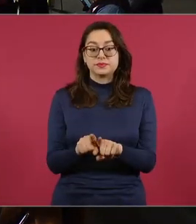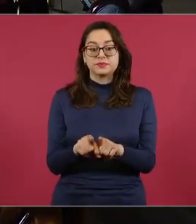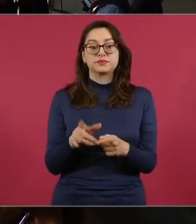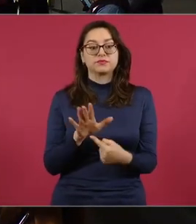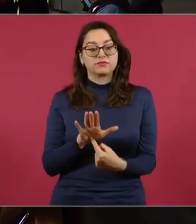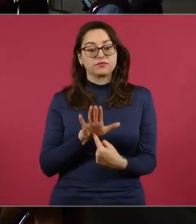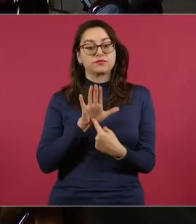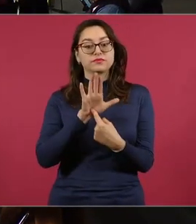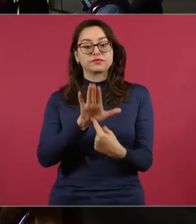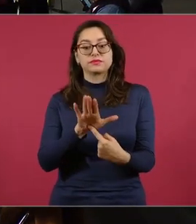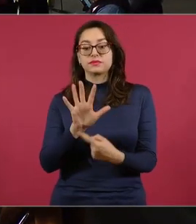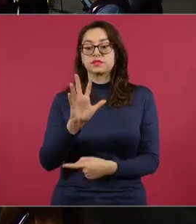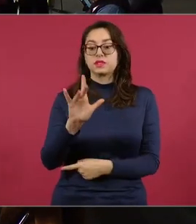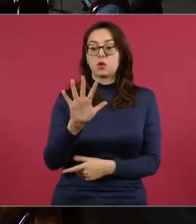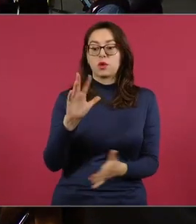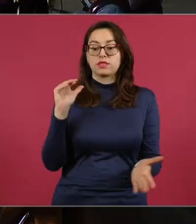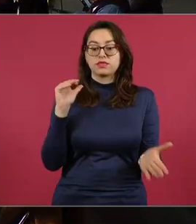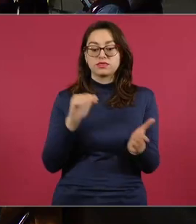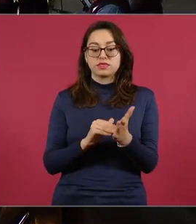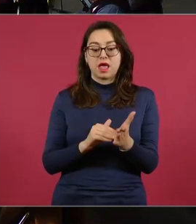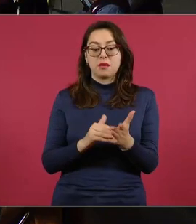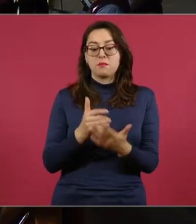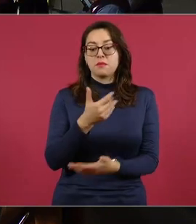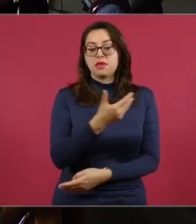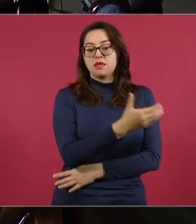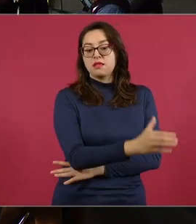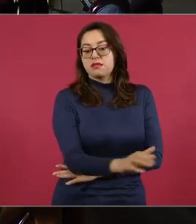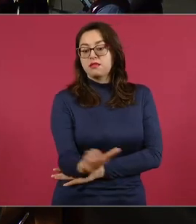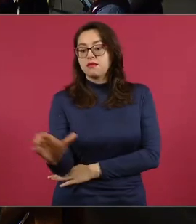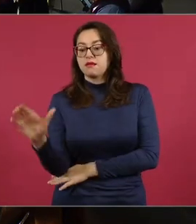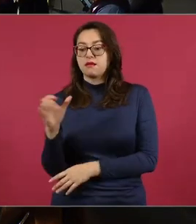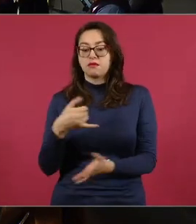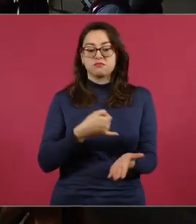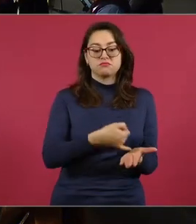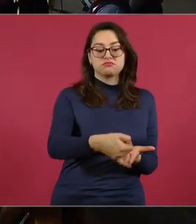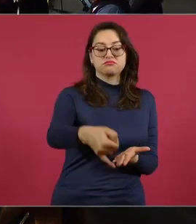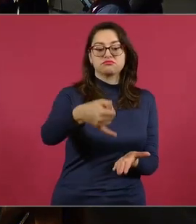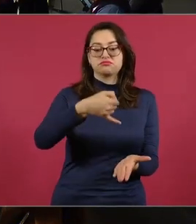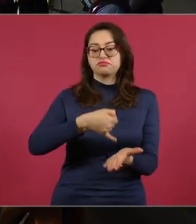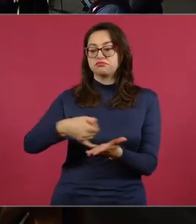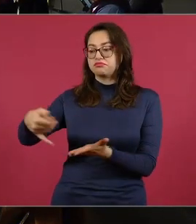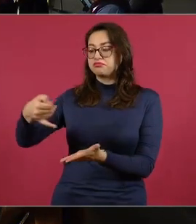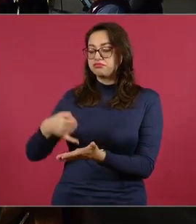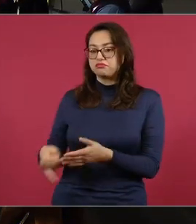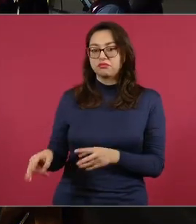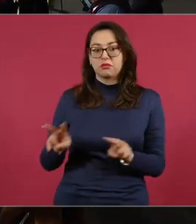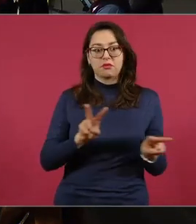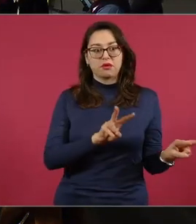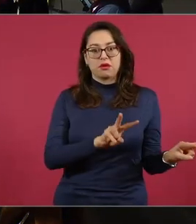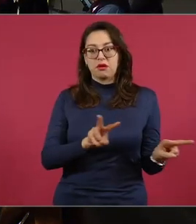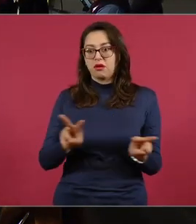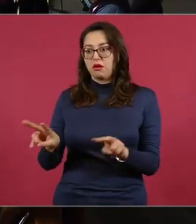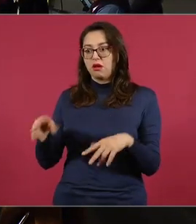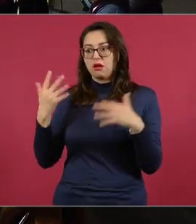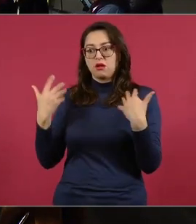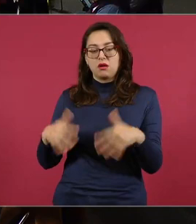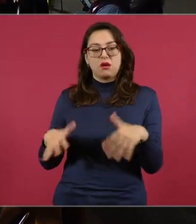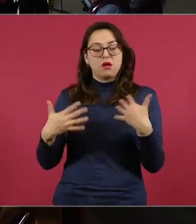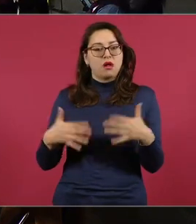mostraremos las 50 mil parcelas modelo que están en más de 1 millón de hectáreas de cobertura del